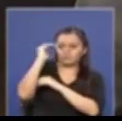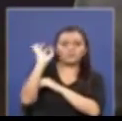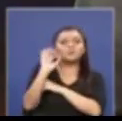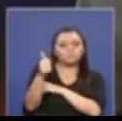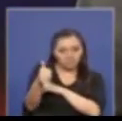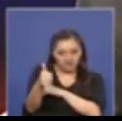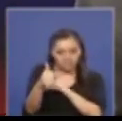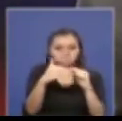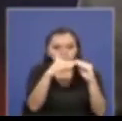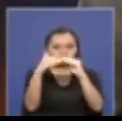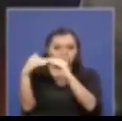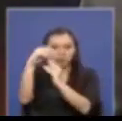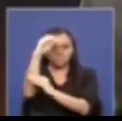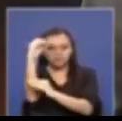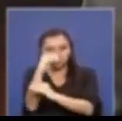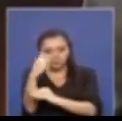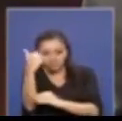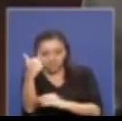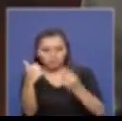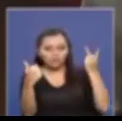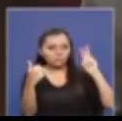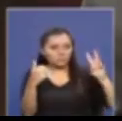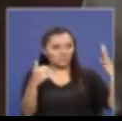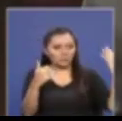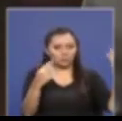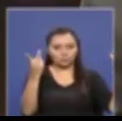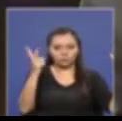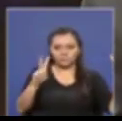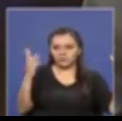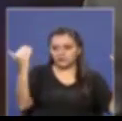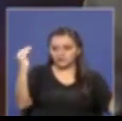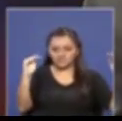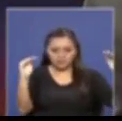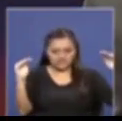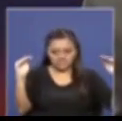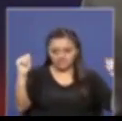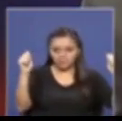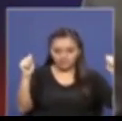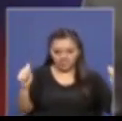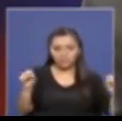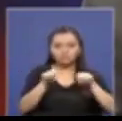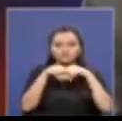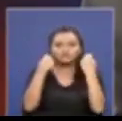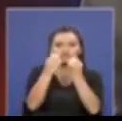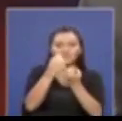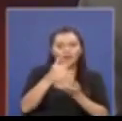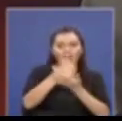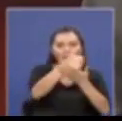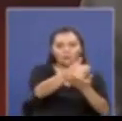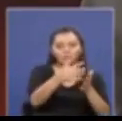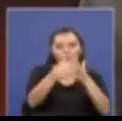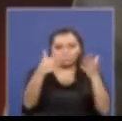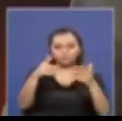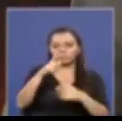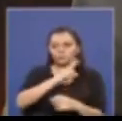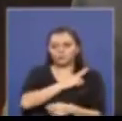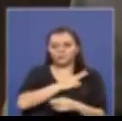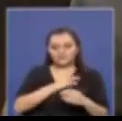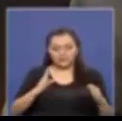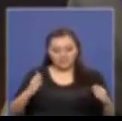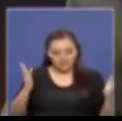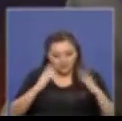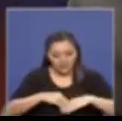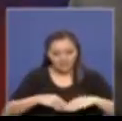subido. Hemos tendido redes sociales estos años, salud gratuita, medicina gratuita, universidad gratuita,